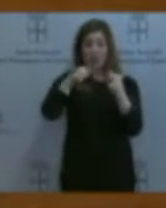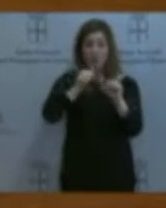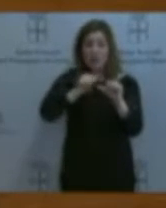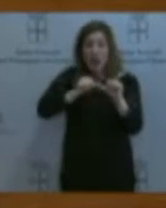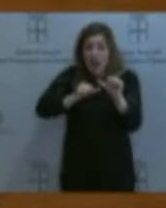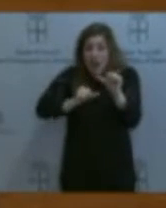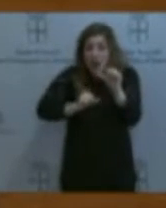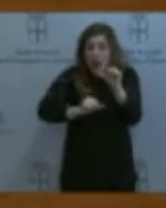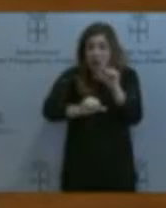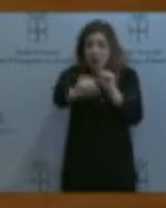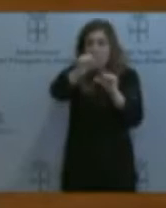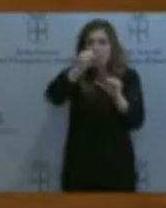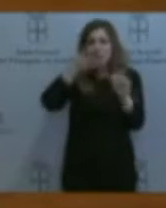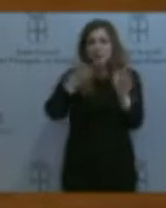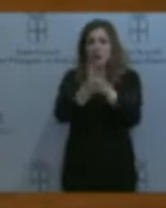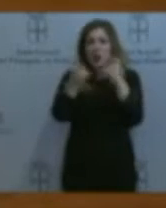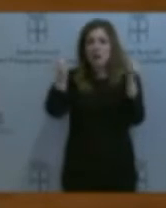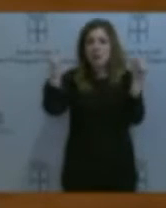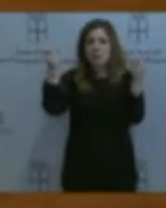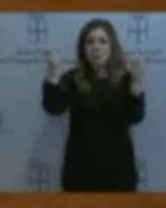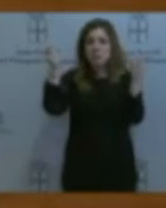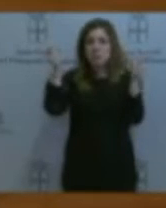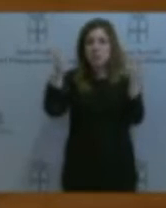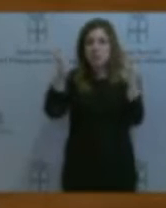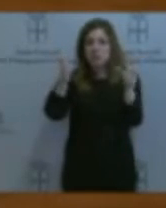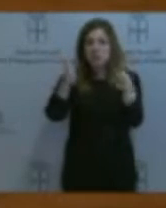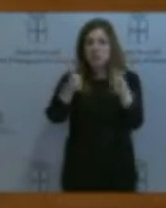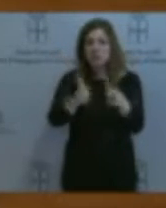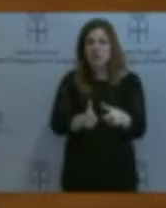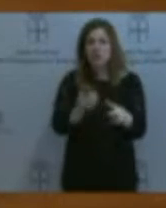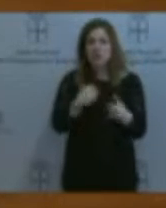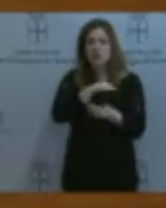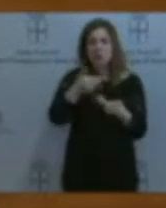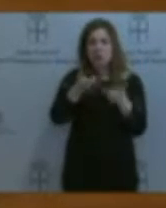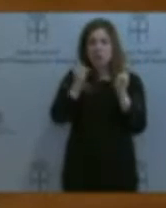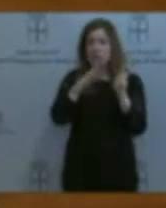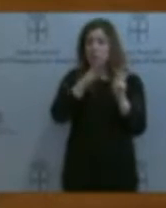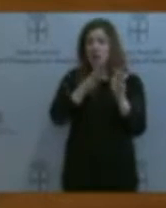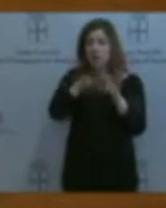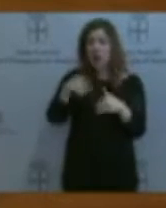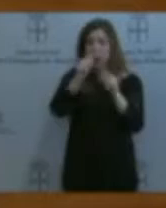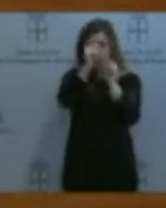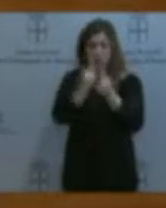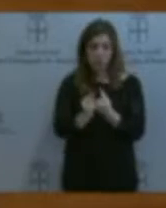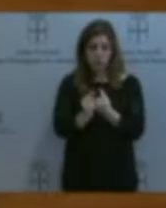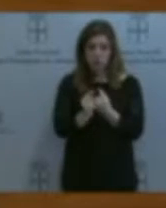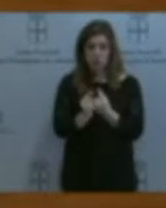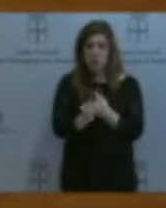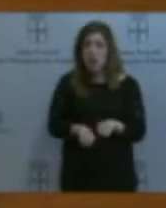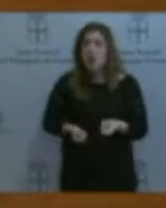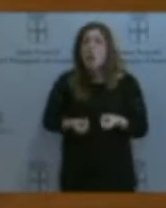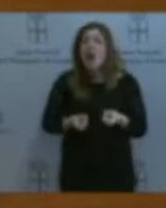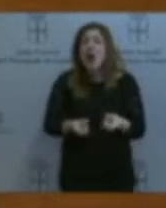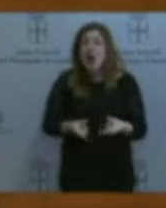que descender, algo anómalo completamente en los últimos 30 años de la democracia, que lleva a que el presupuesto de gasto de educación